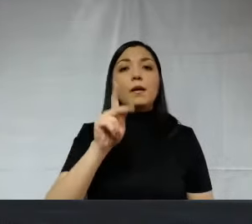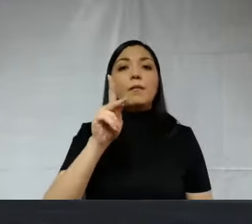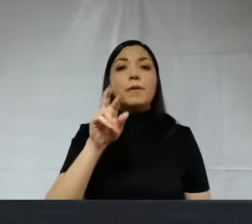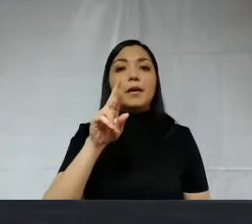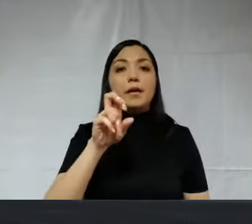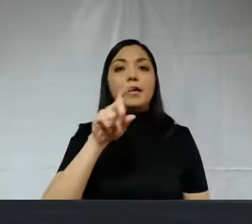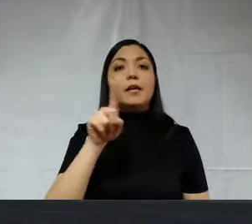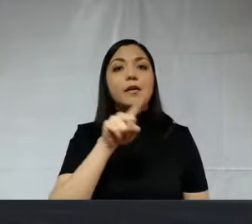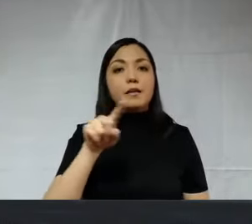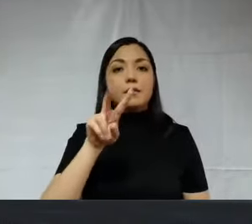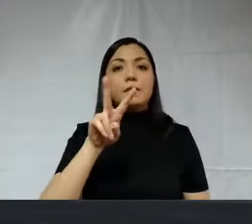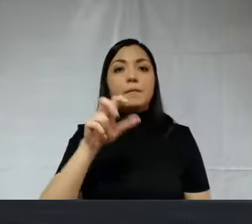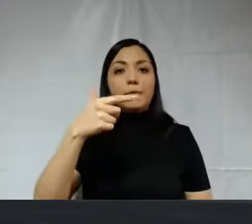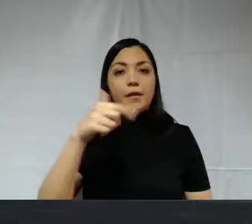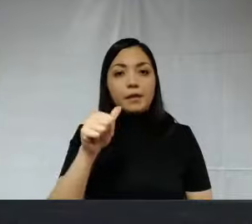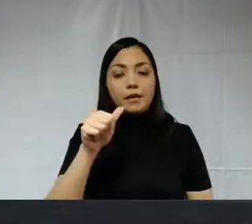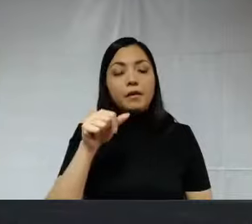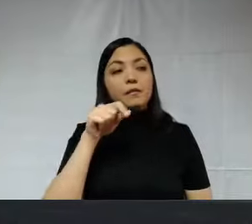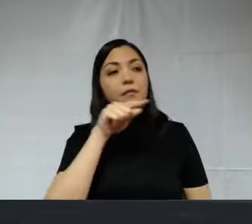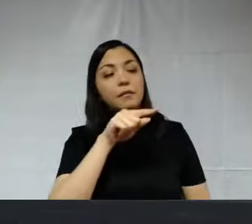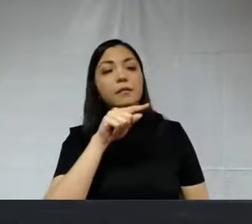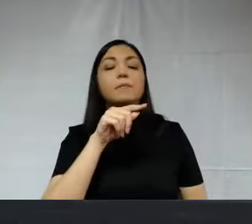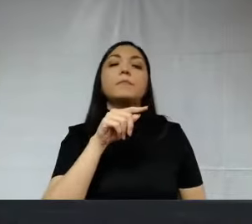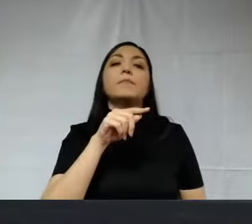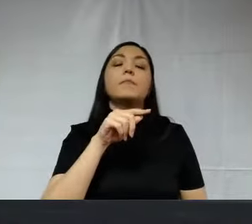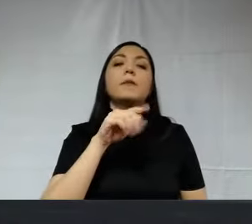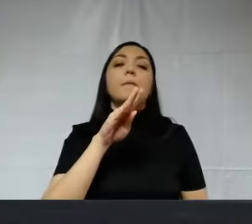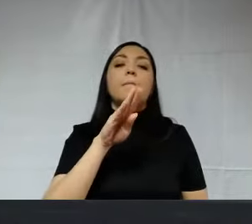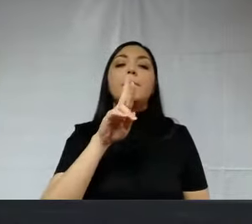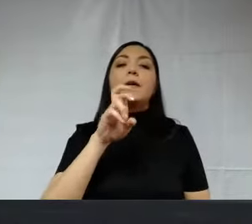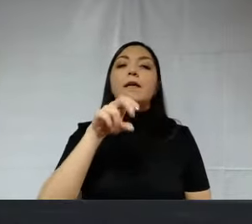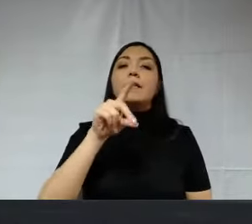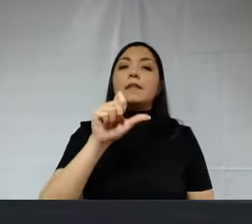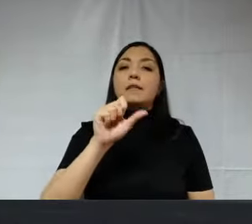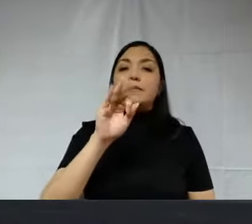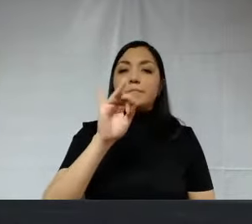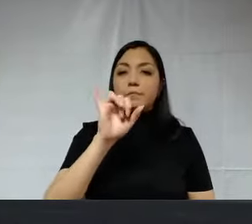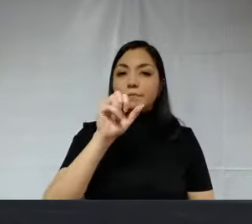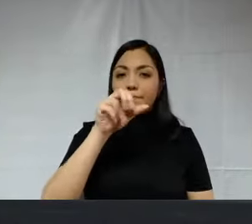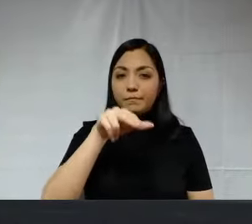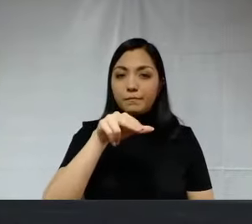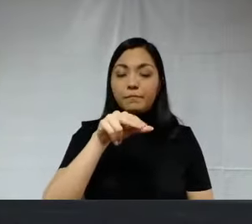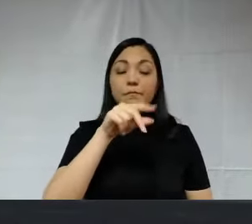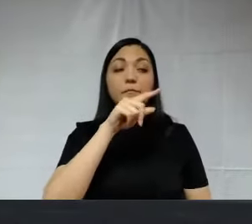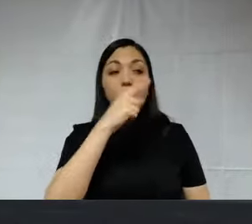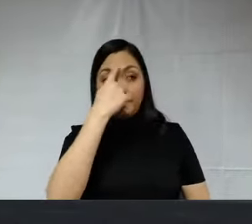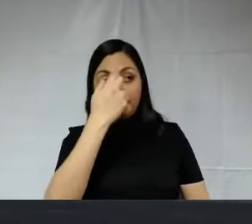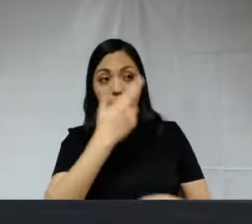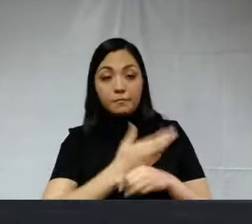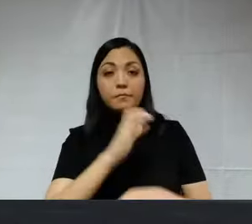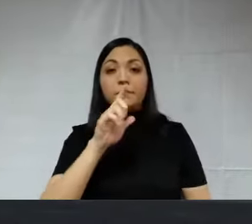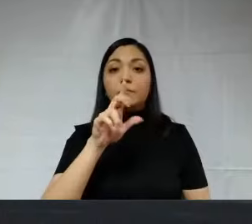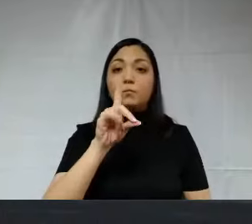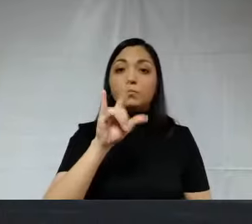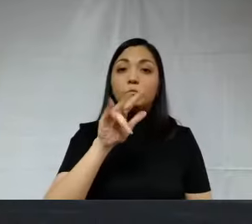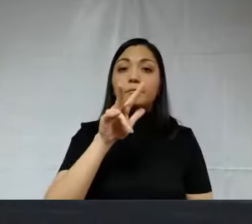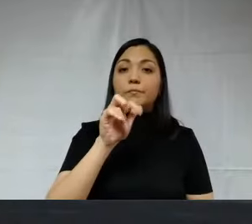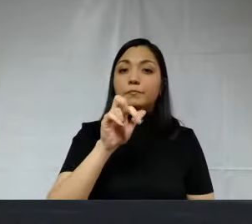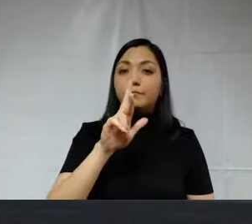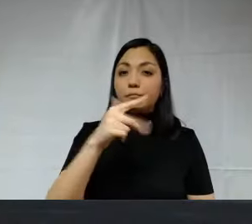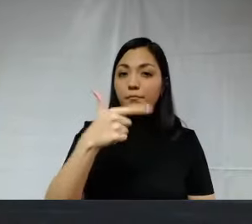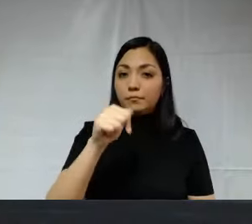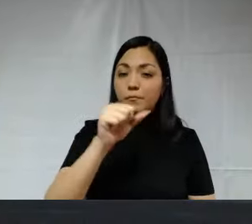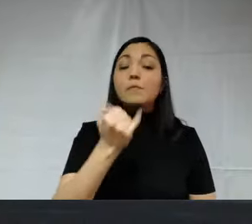de la consejera Claudia Alejandra Vargas Bautista de las representaciones partidistas nos acompañan el